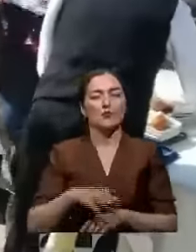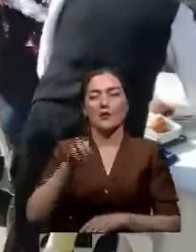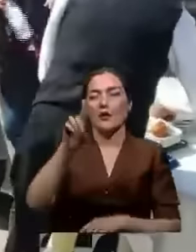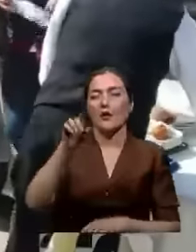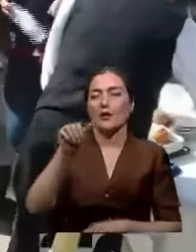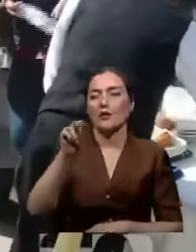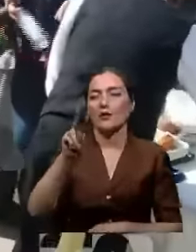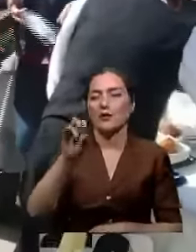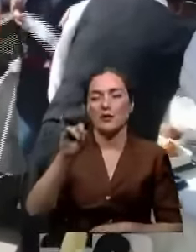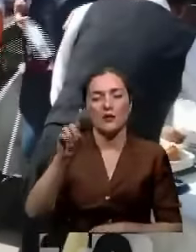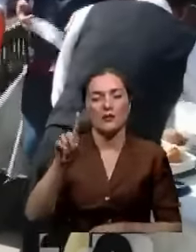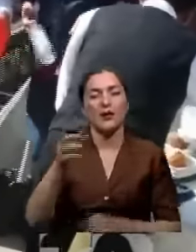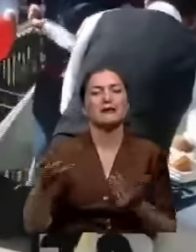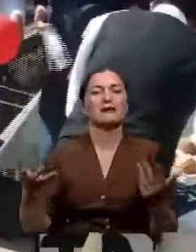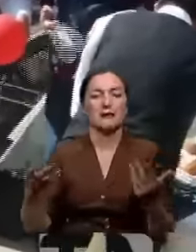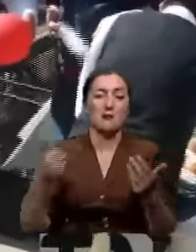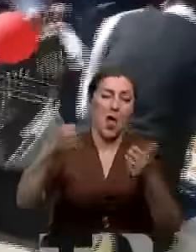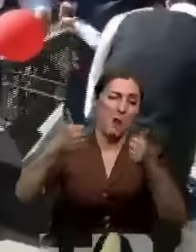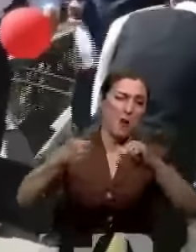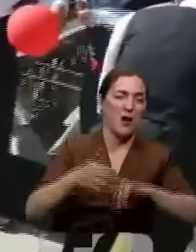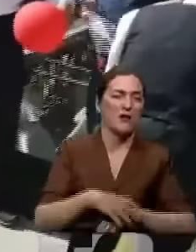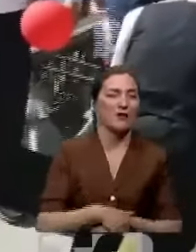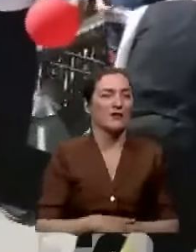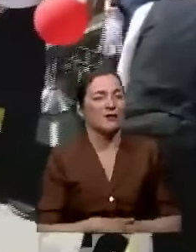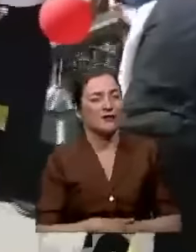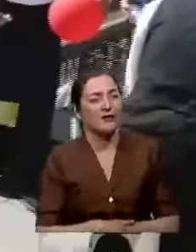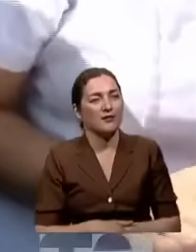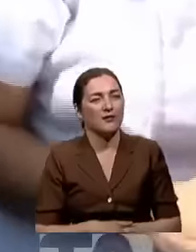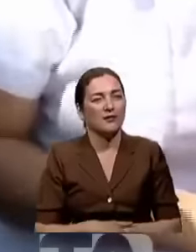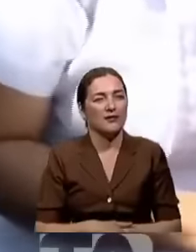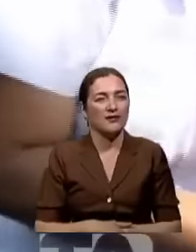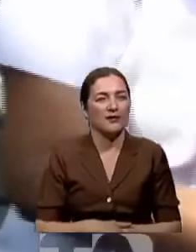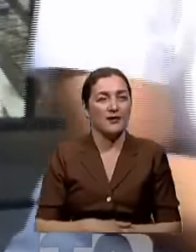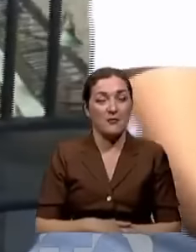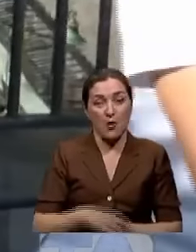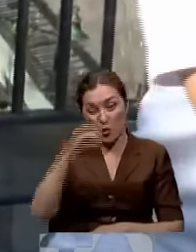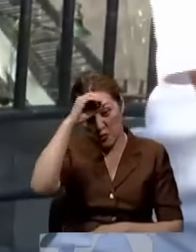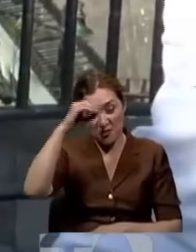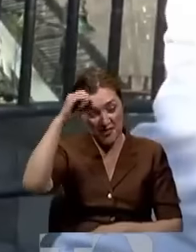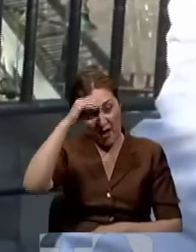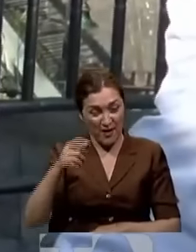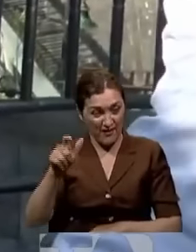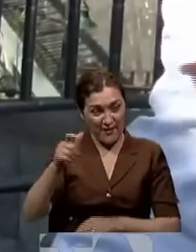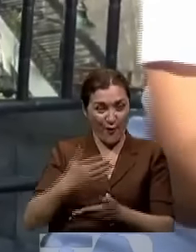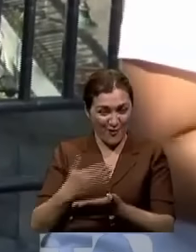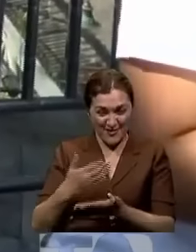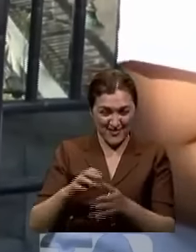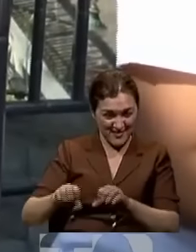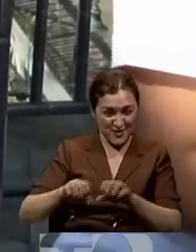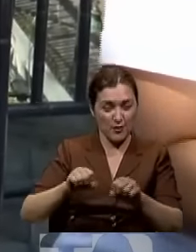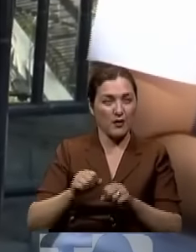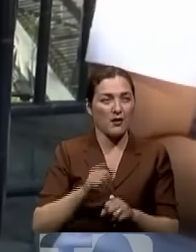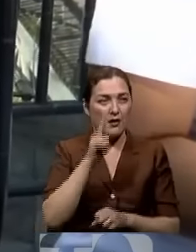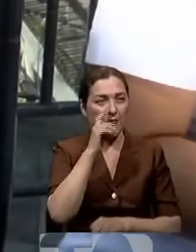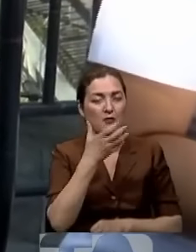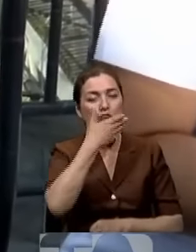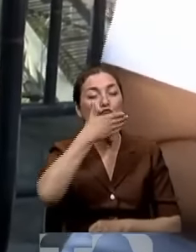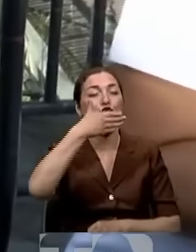guagua? ¿Carichina la guagua o no? ¿Carichina la guagua? No, no está carichina, mi reina, pero mire, el pan está muchísimo